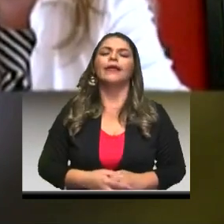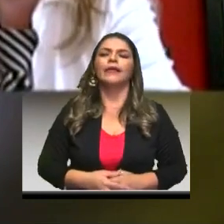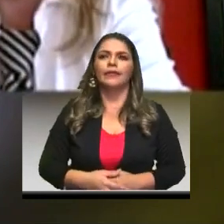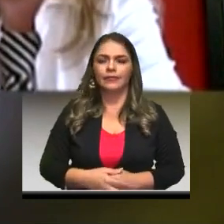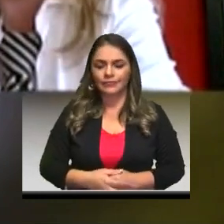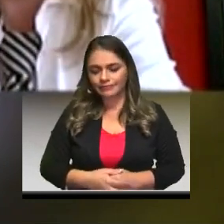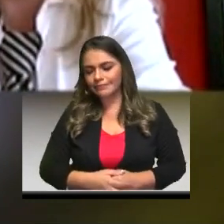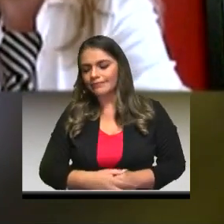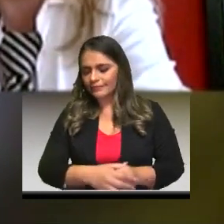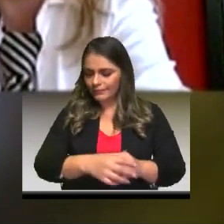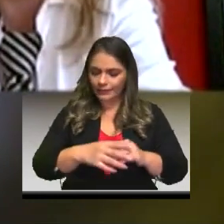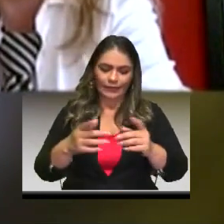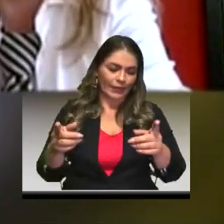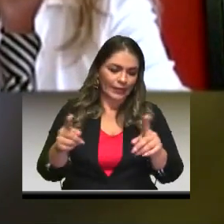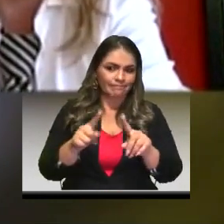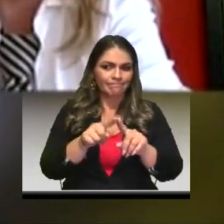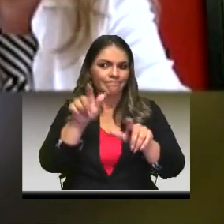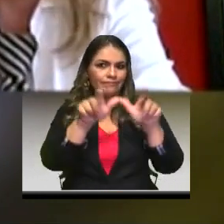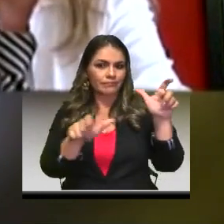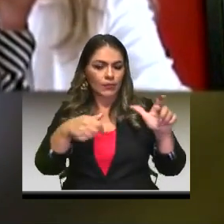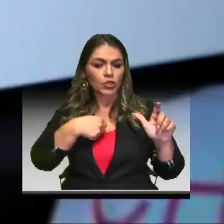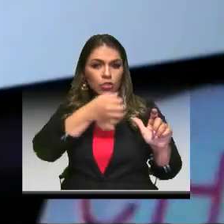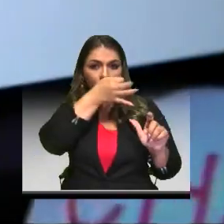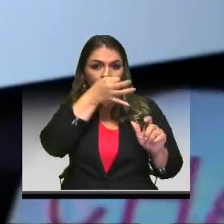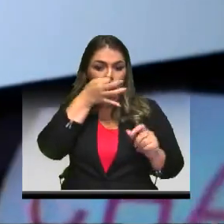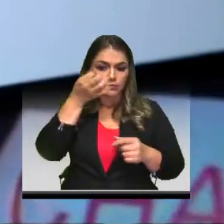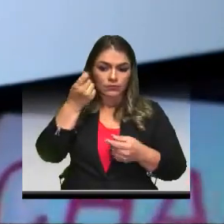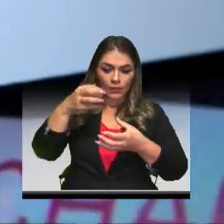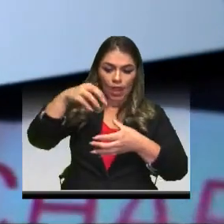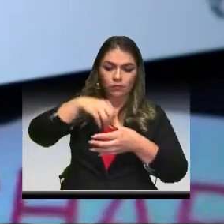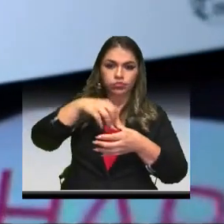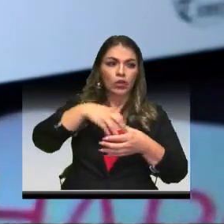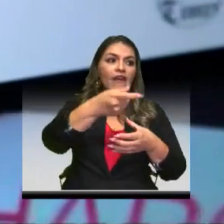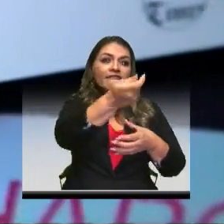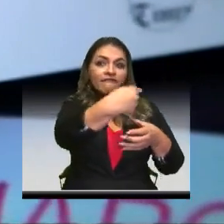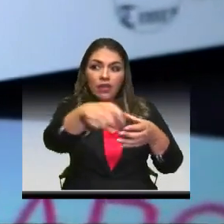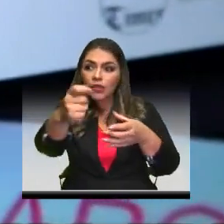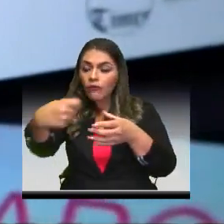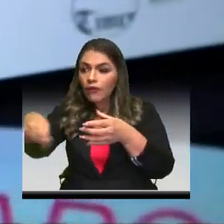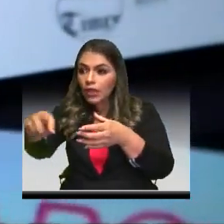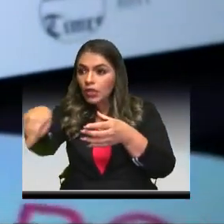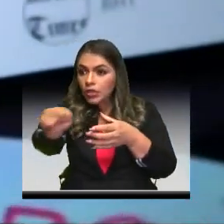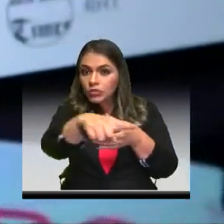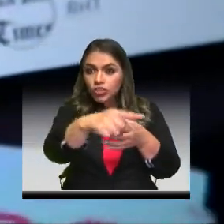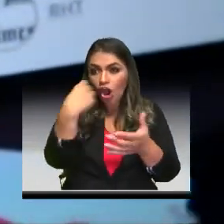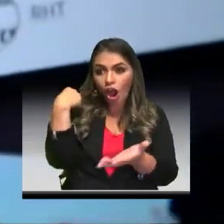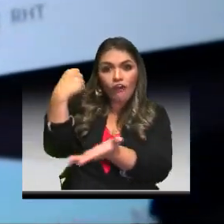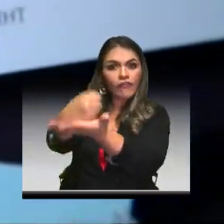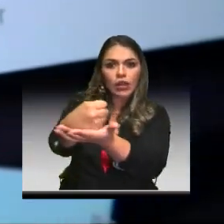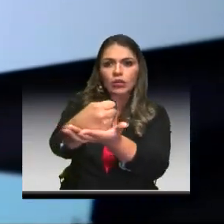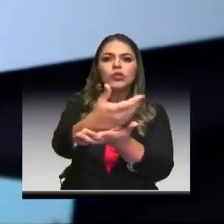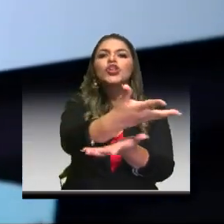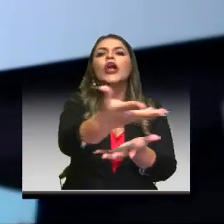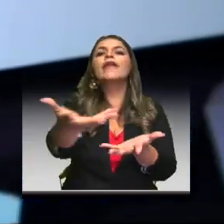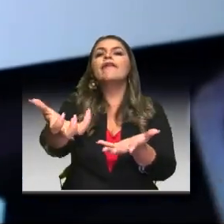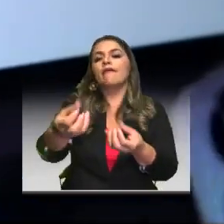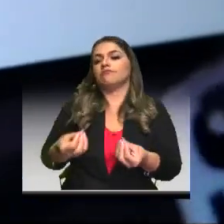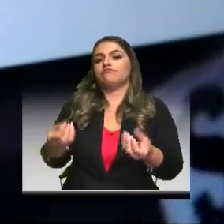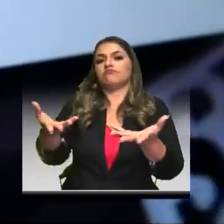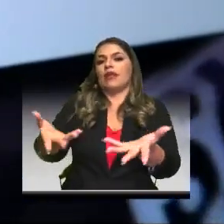dice, la gente que consume mi producto lo hace porque quiere, no porque se le obliga. Eso es lo que le